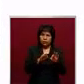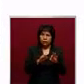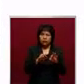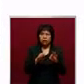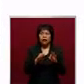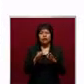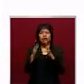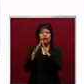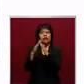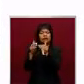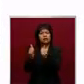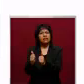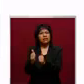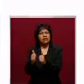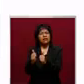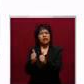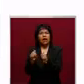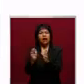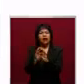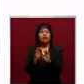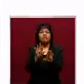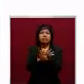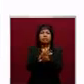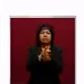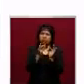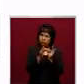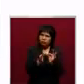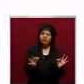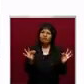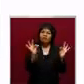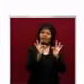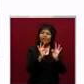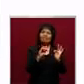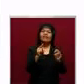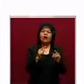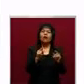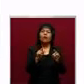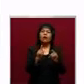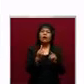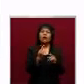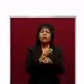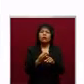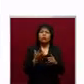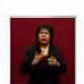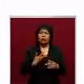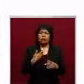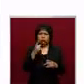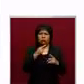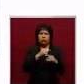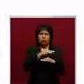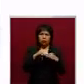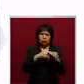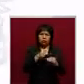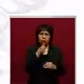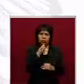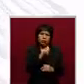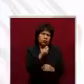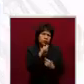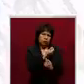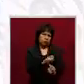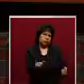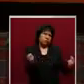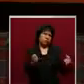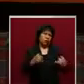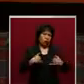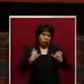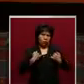casa. Hay un cambio importante. Entonces, ¿qué tantos recursos y posibilidades tienen las niñas, niños,